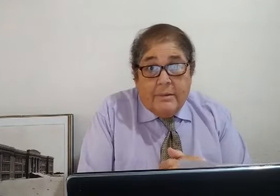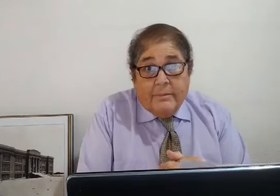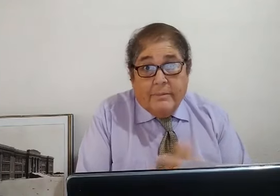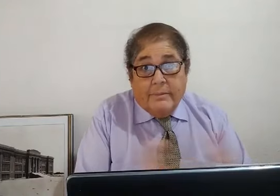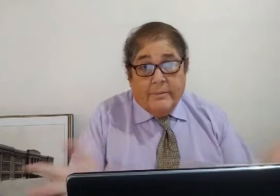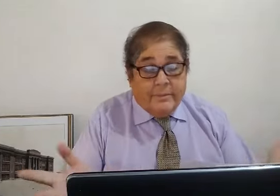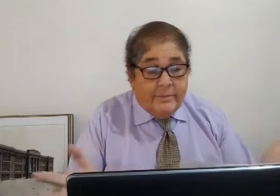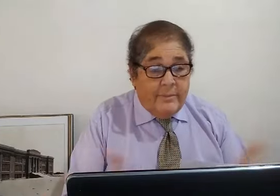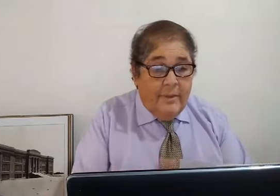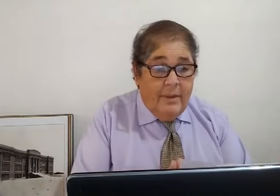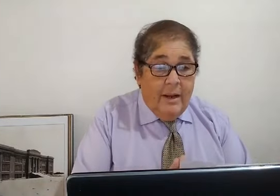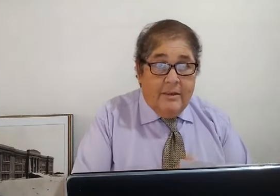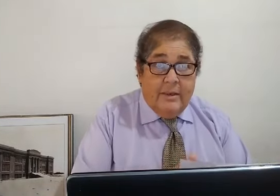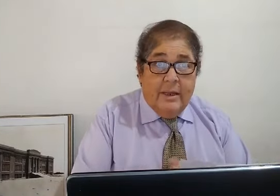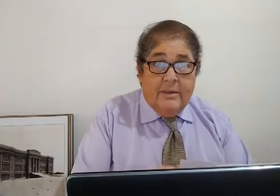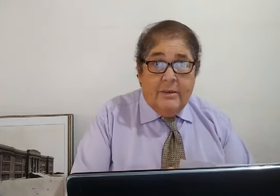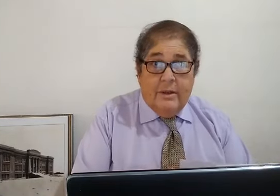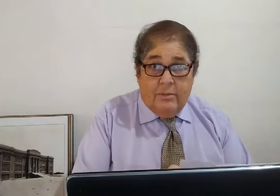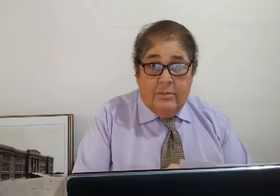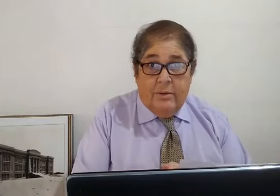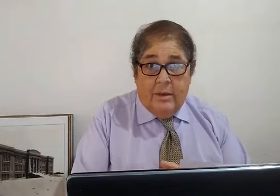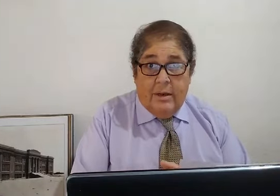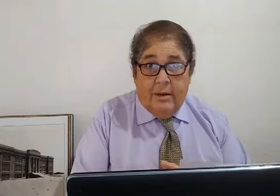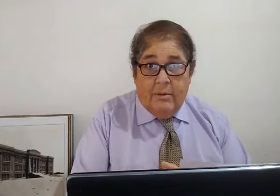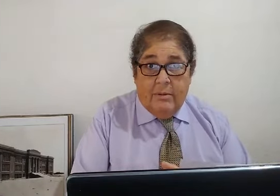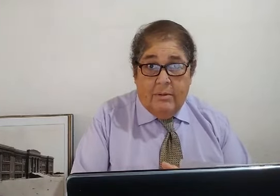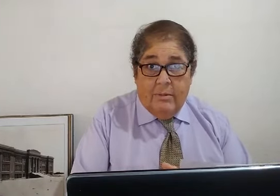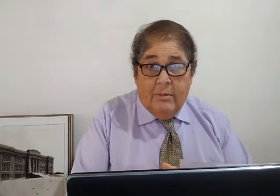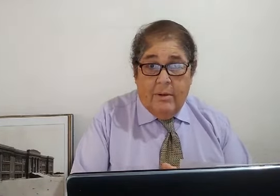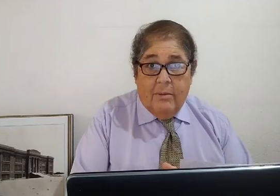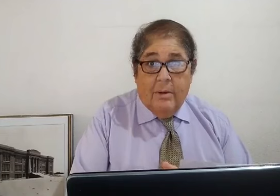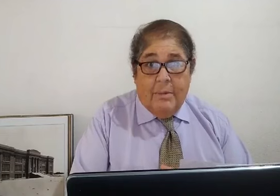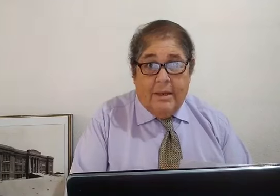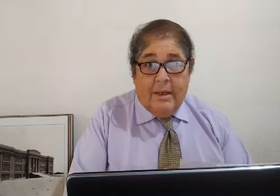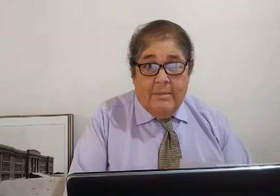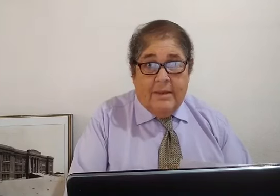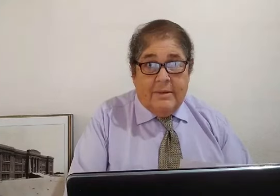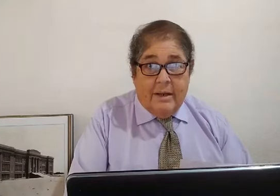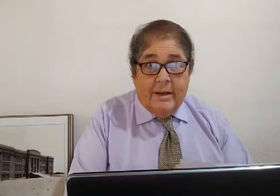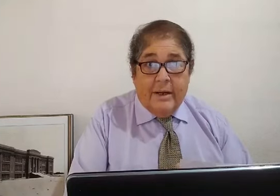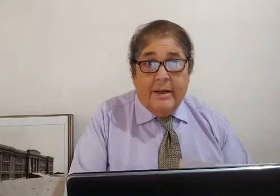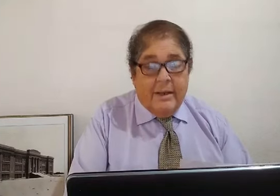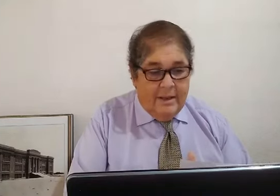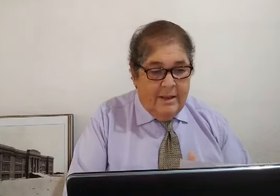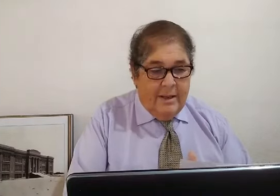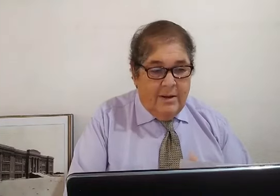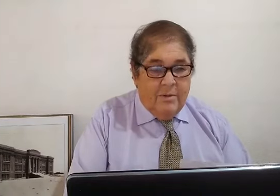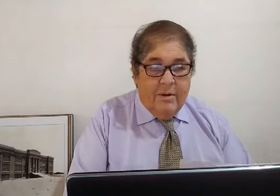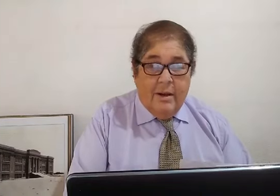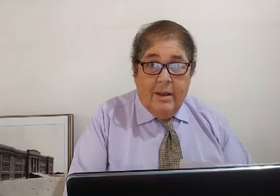país. Así que es una batalla más en el ring,